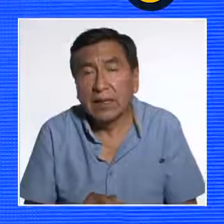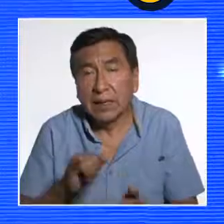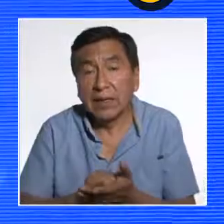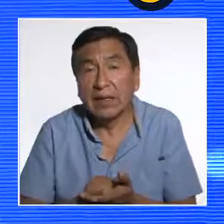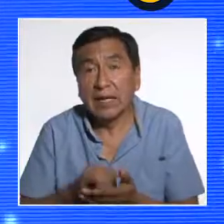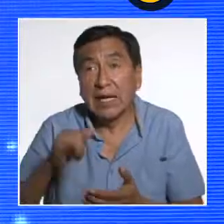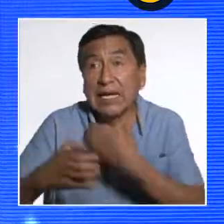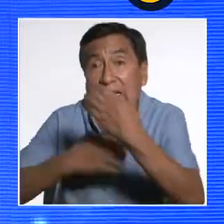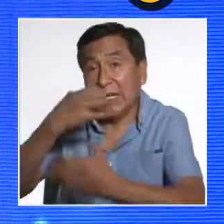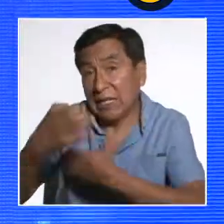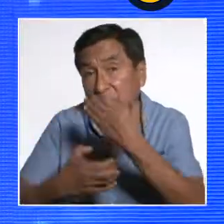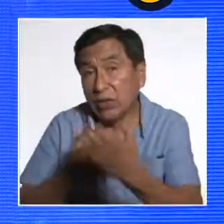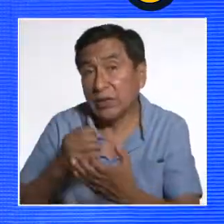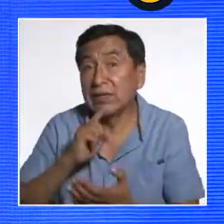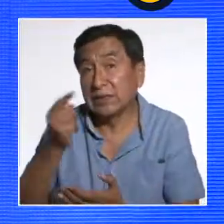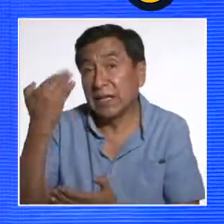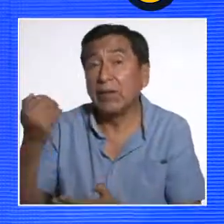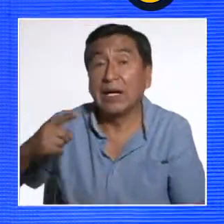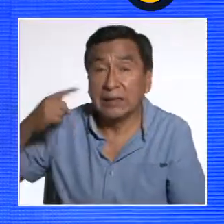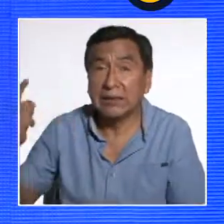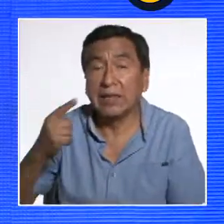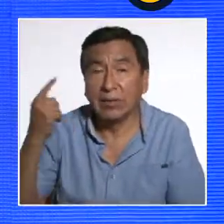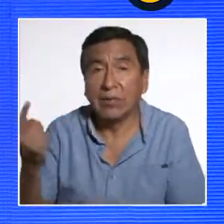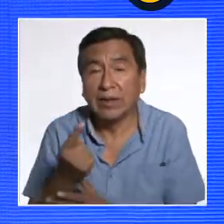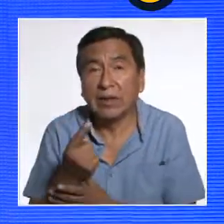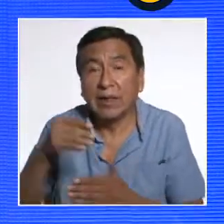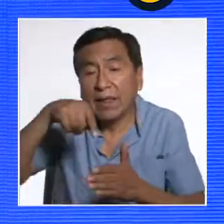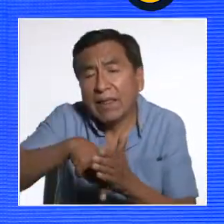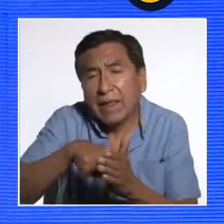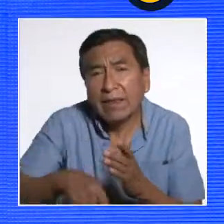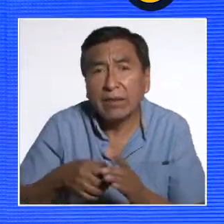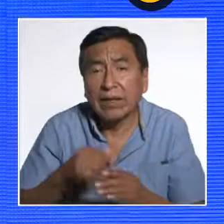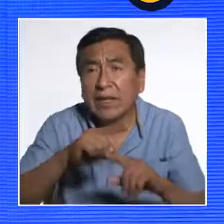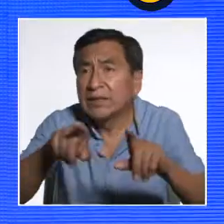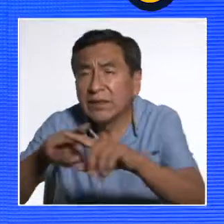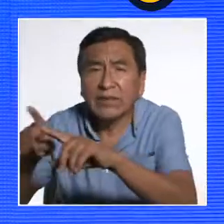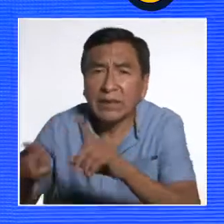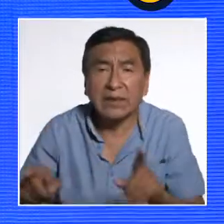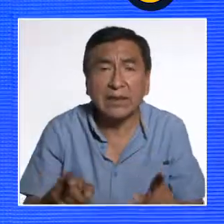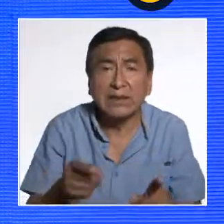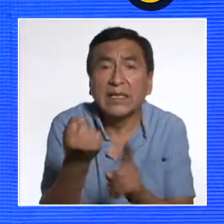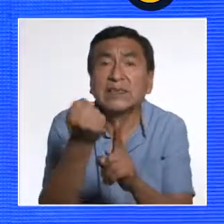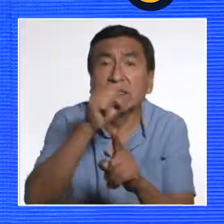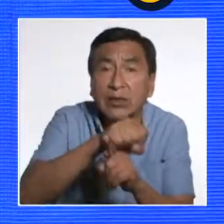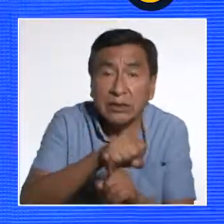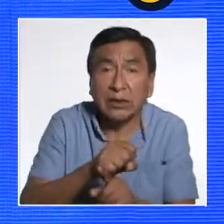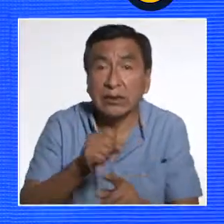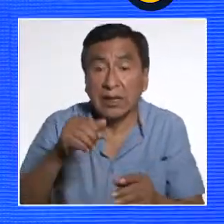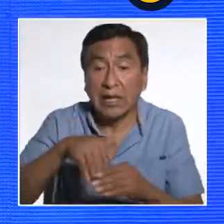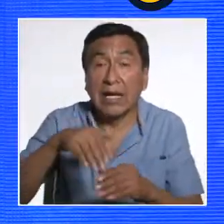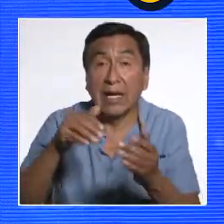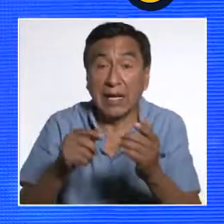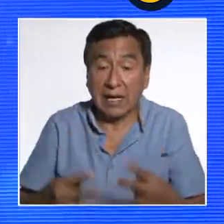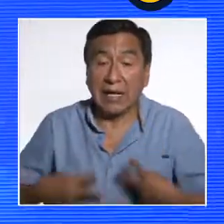que el grito estuvo siempre dentro de las diversas o distintas situaciones en la